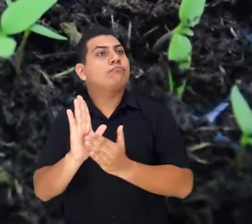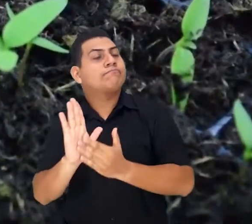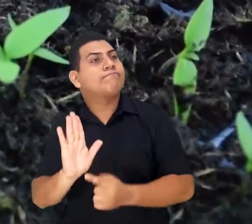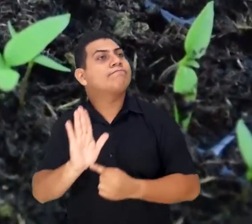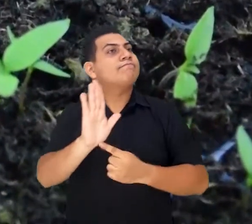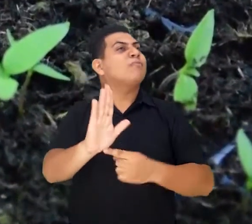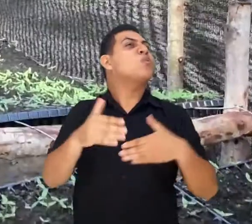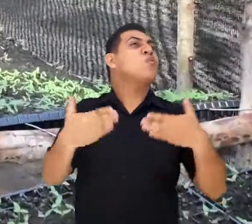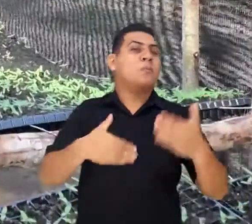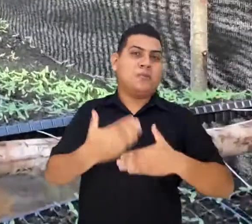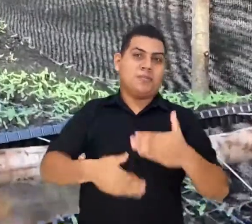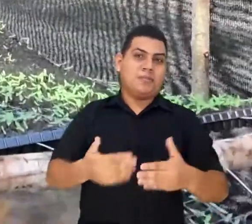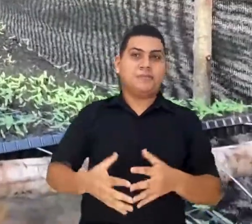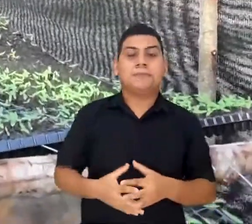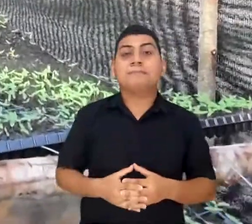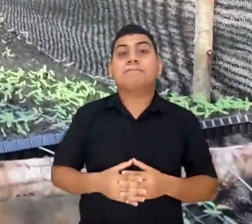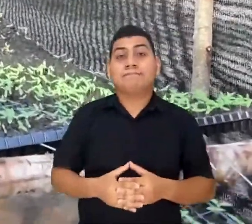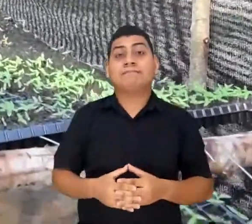del proyecto.